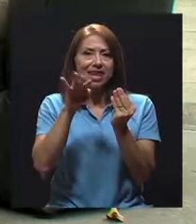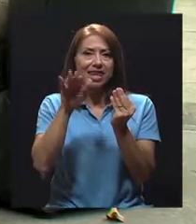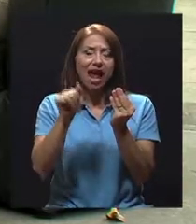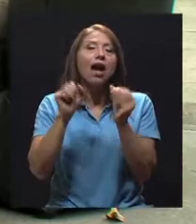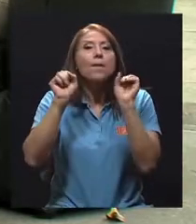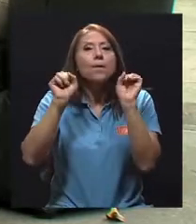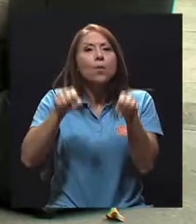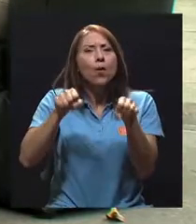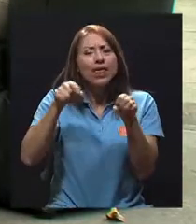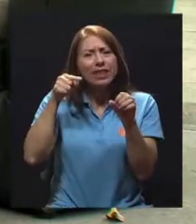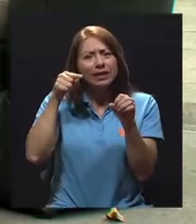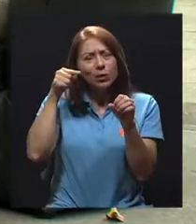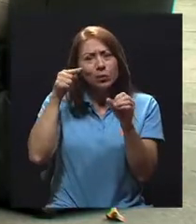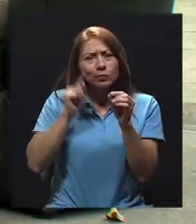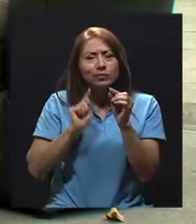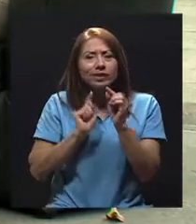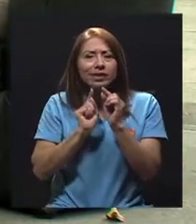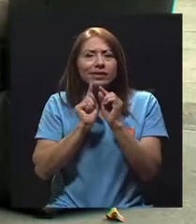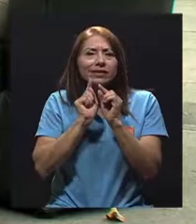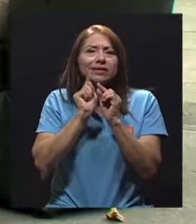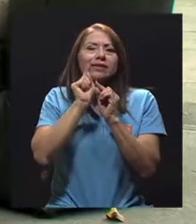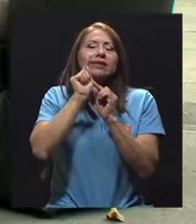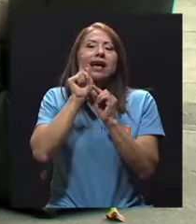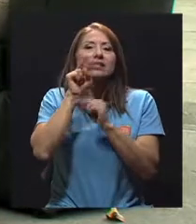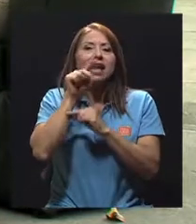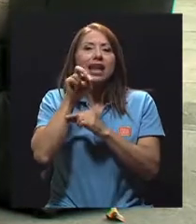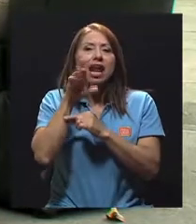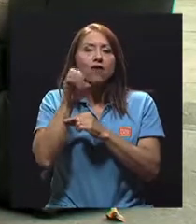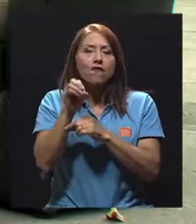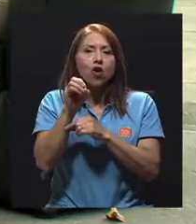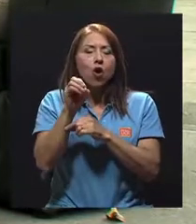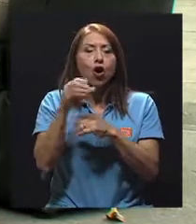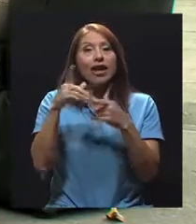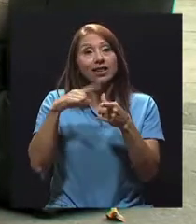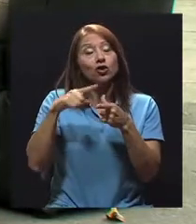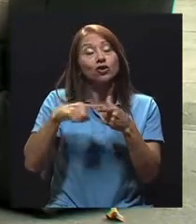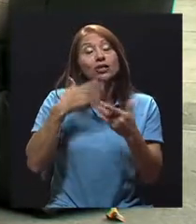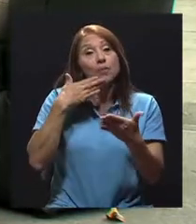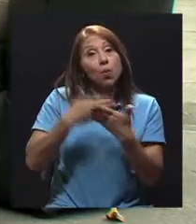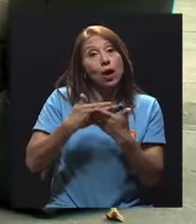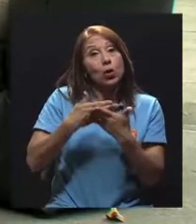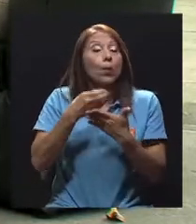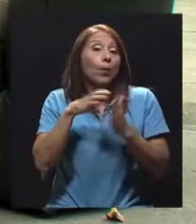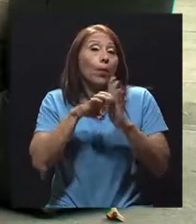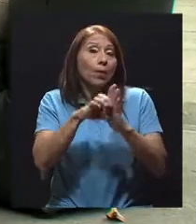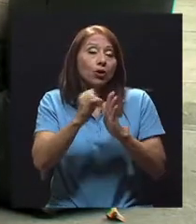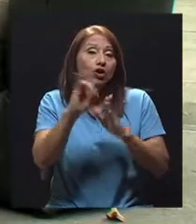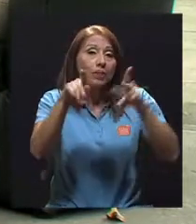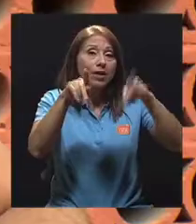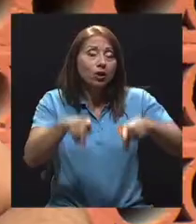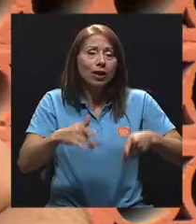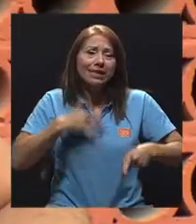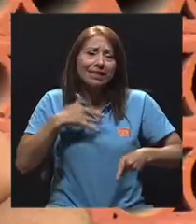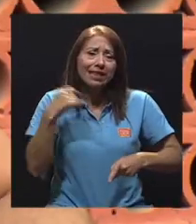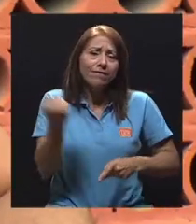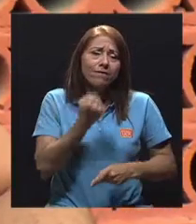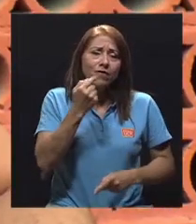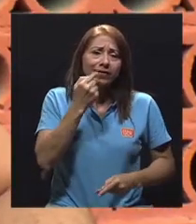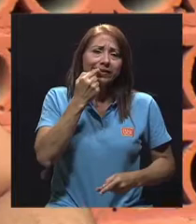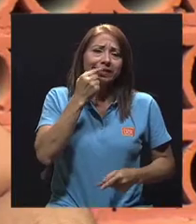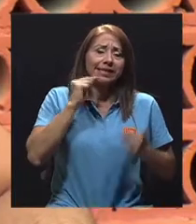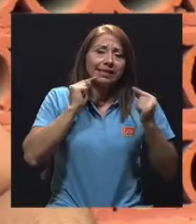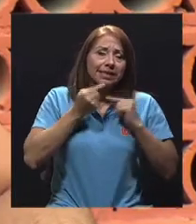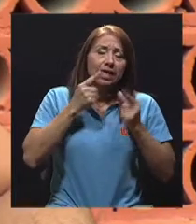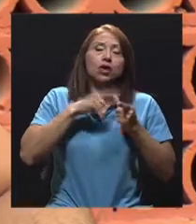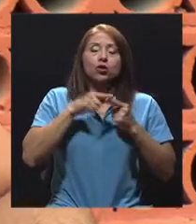pueden perforar hasta llegar al nervio o a la pulpa, ¿verdad? Entonces, sí sería bueno que si el paciente tiene